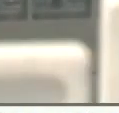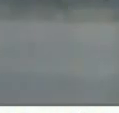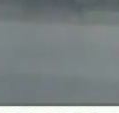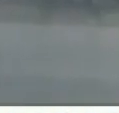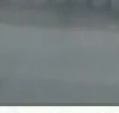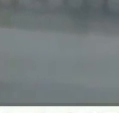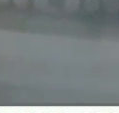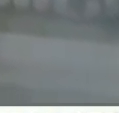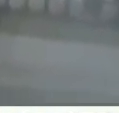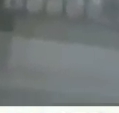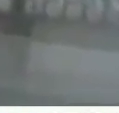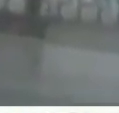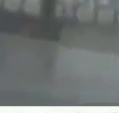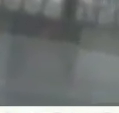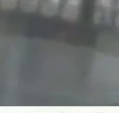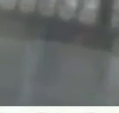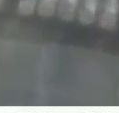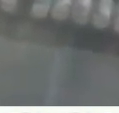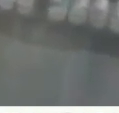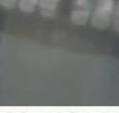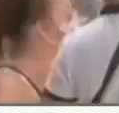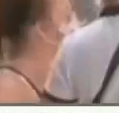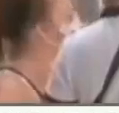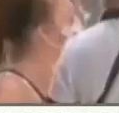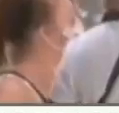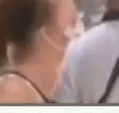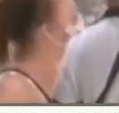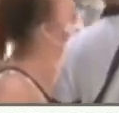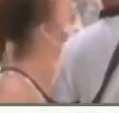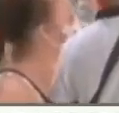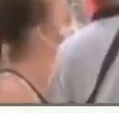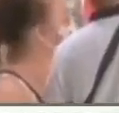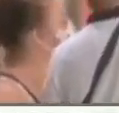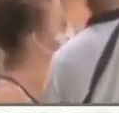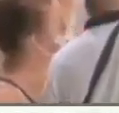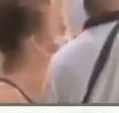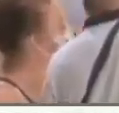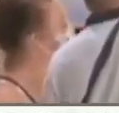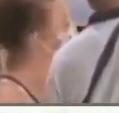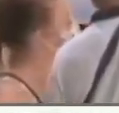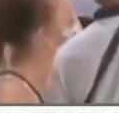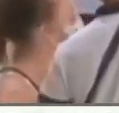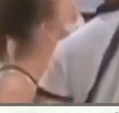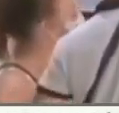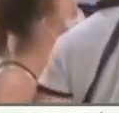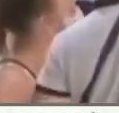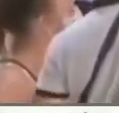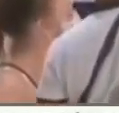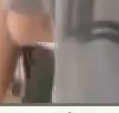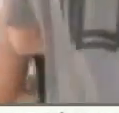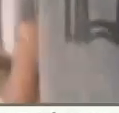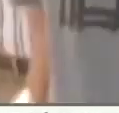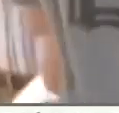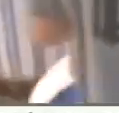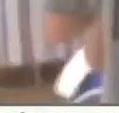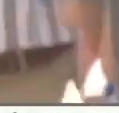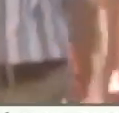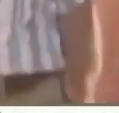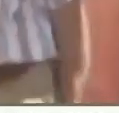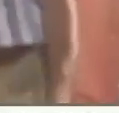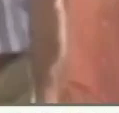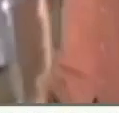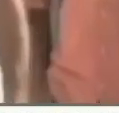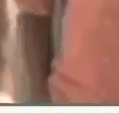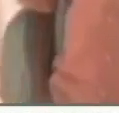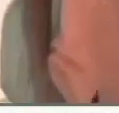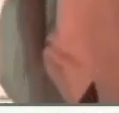vacunación con un 8% de la población inoculada y las restricciones poco respetadas no han logrado contener el número de